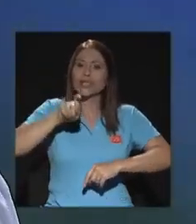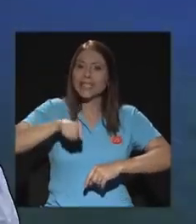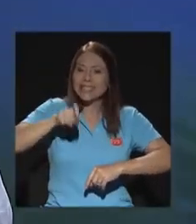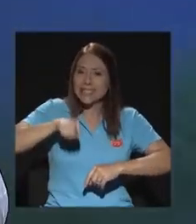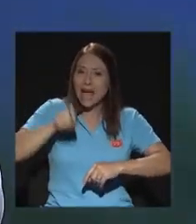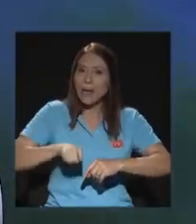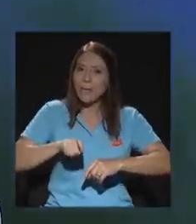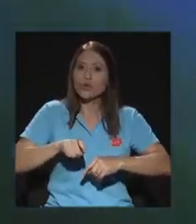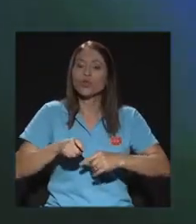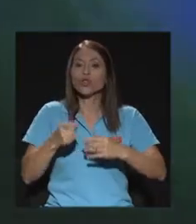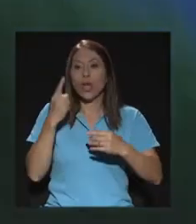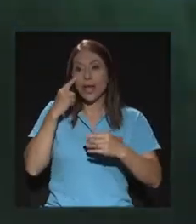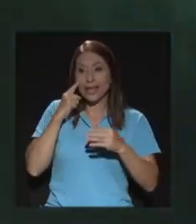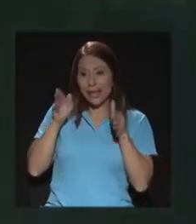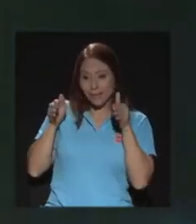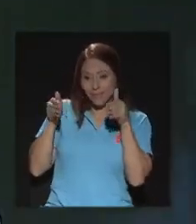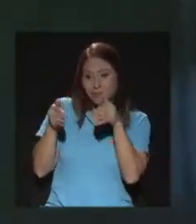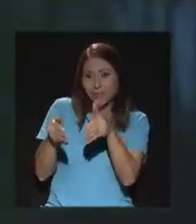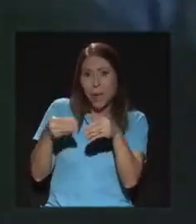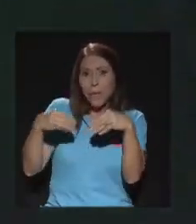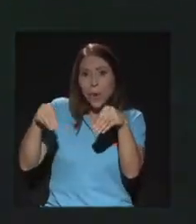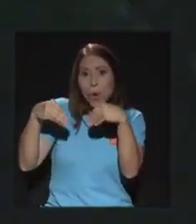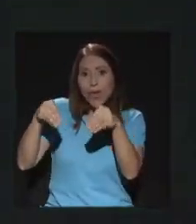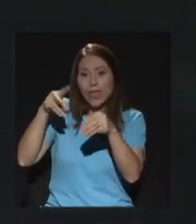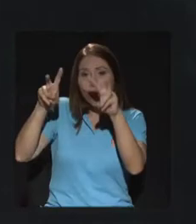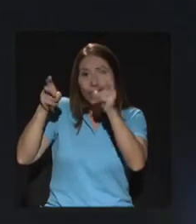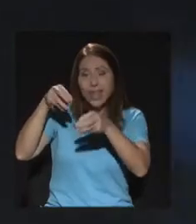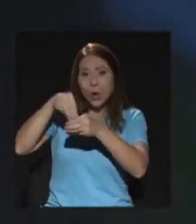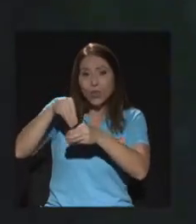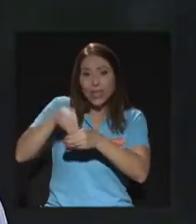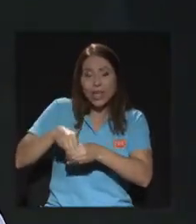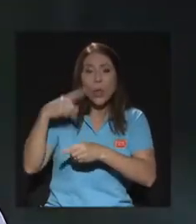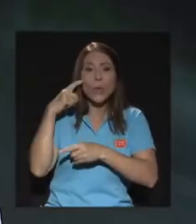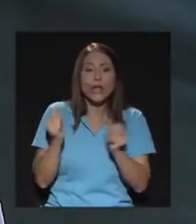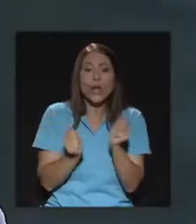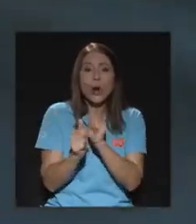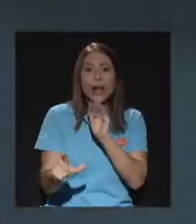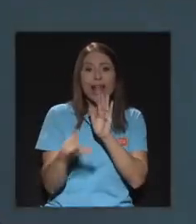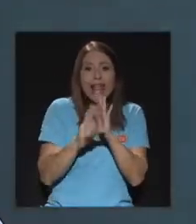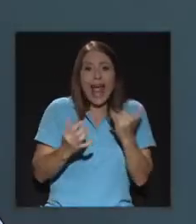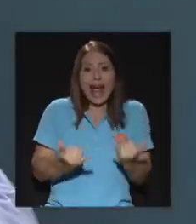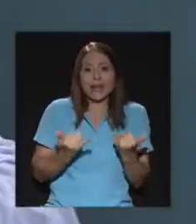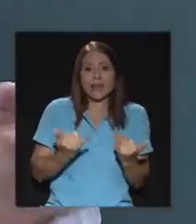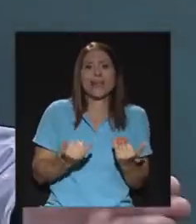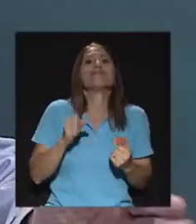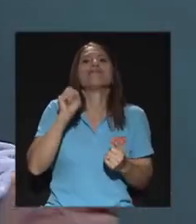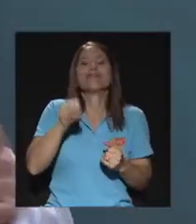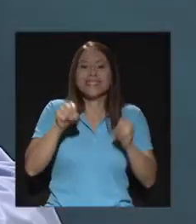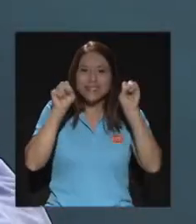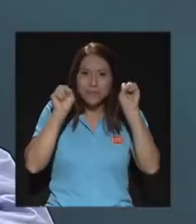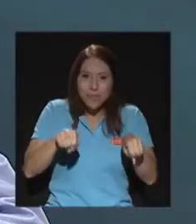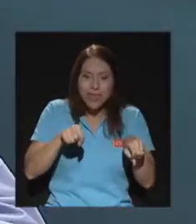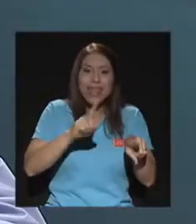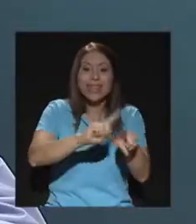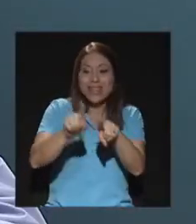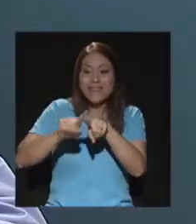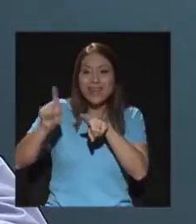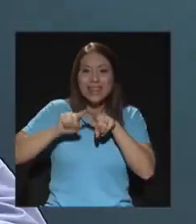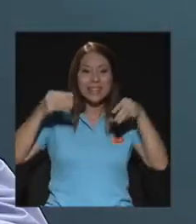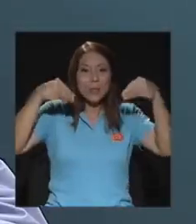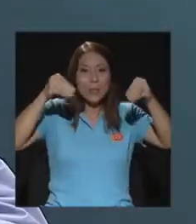figura del proveedor de contenido, porque con la ley actual sí es posible que diferentes proveedores de